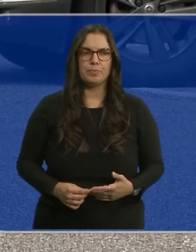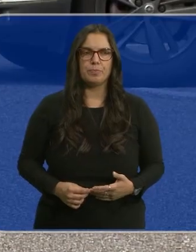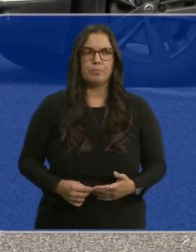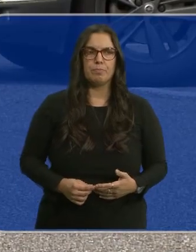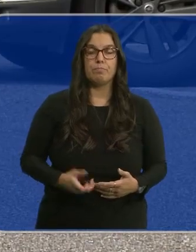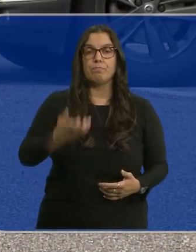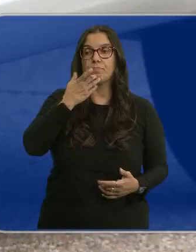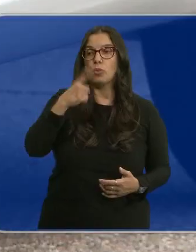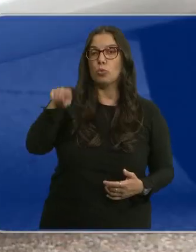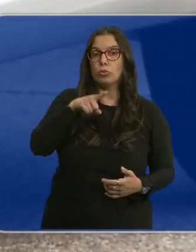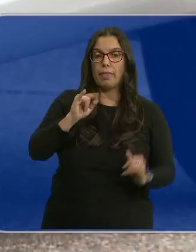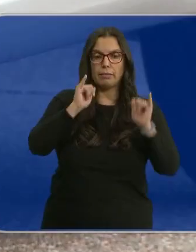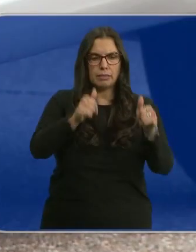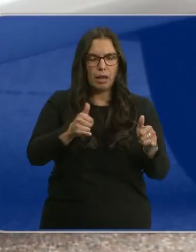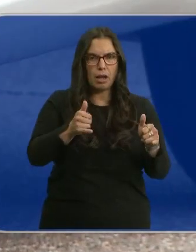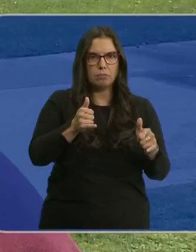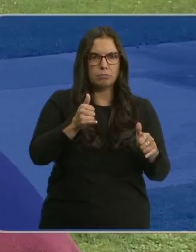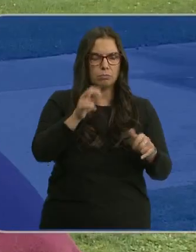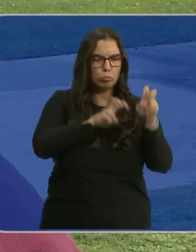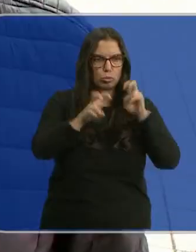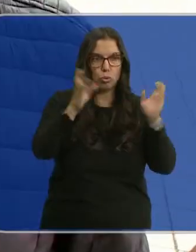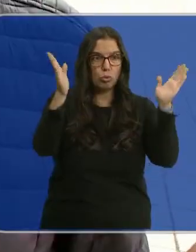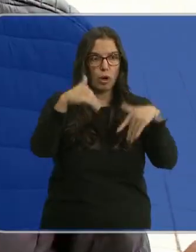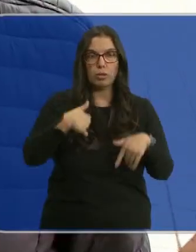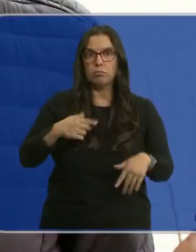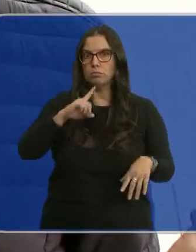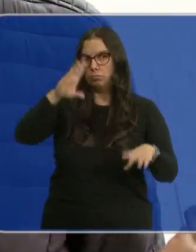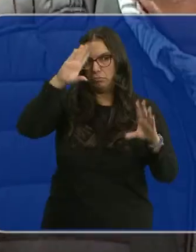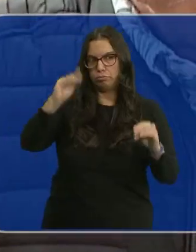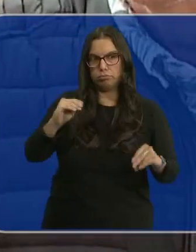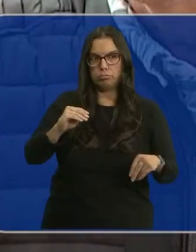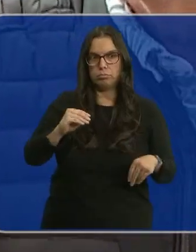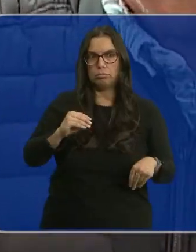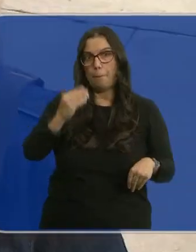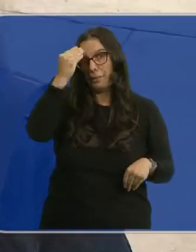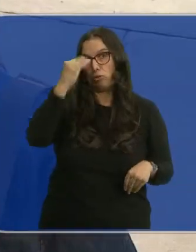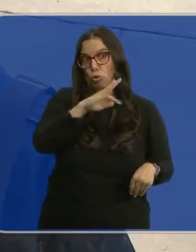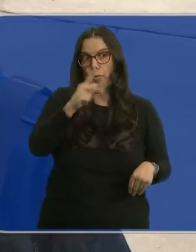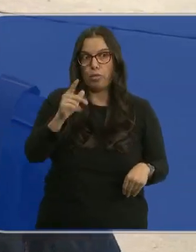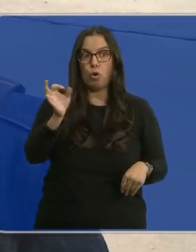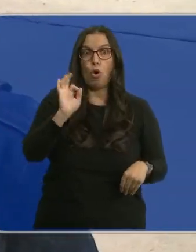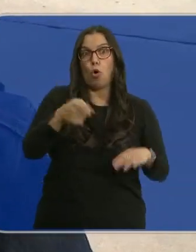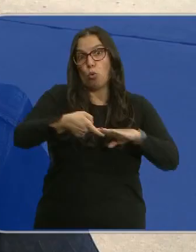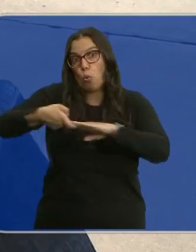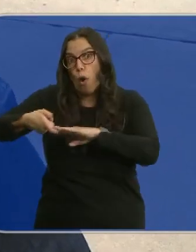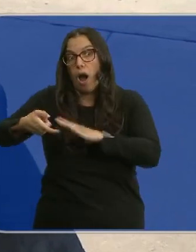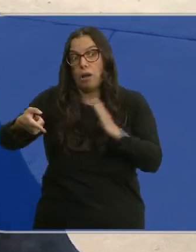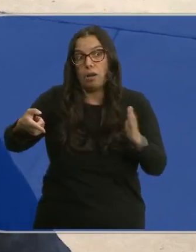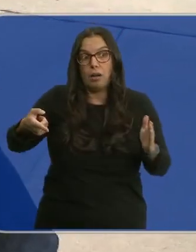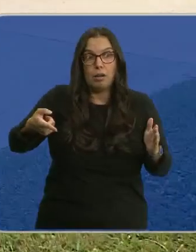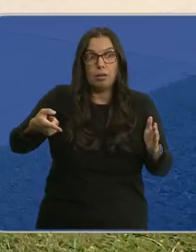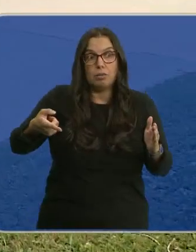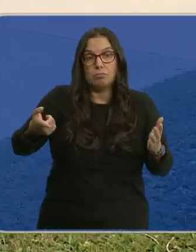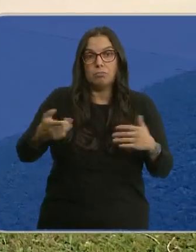¿Y si van a buscar su coche y no lo encuentran? Me daría algo. Pensaríamos que le han robado. O que me la ha llevado la grúa, que es lo